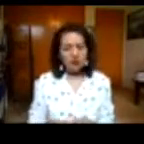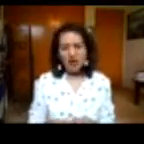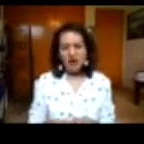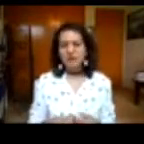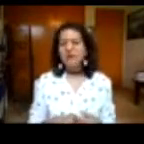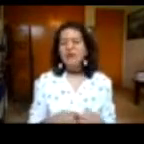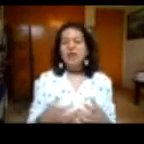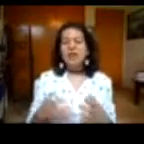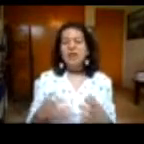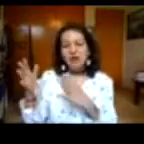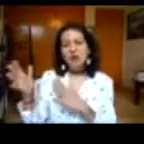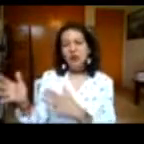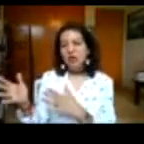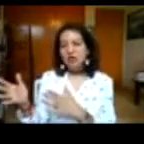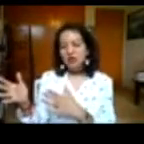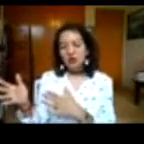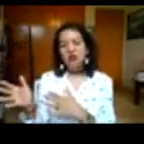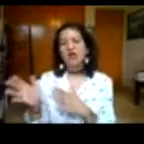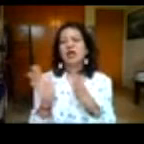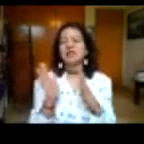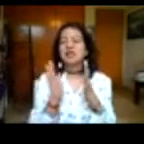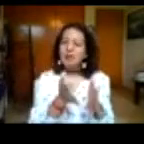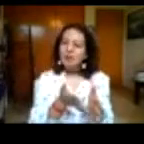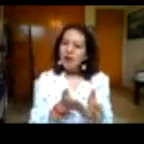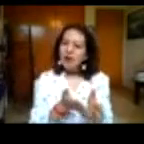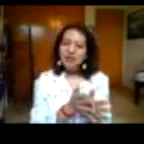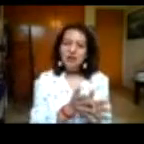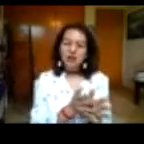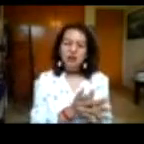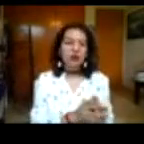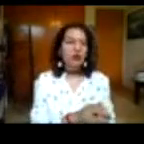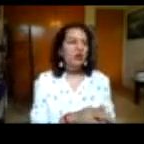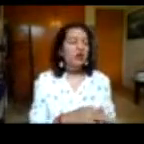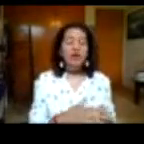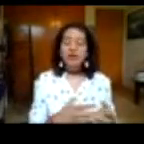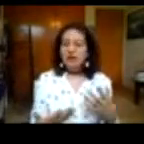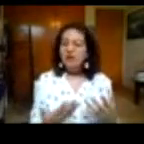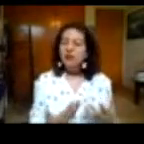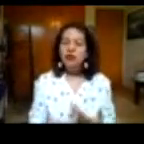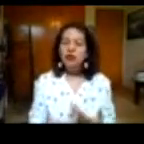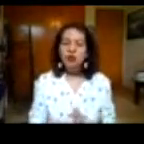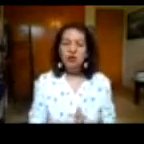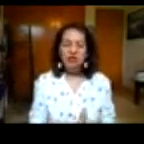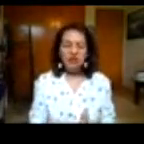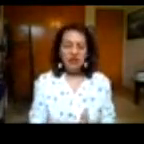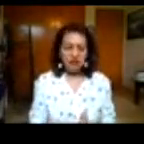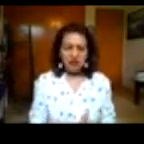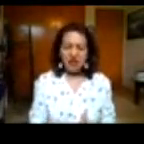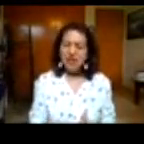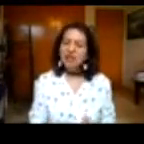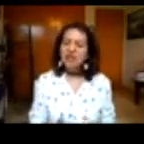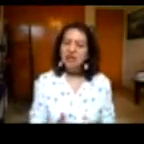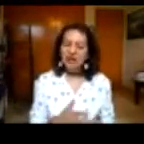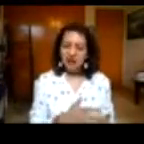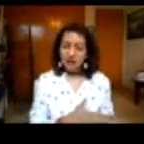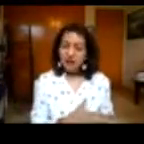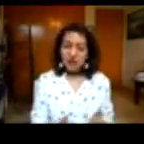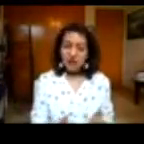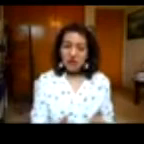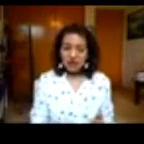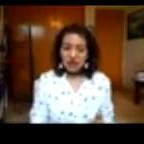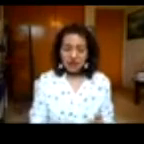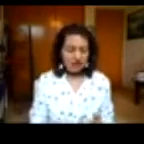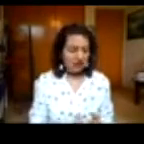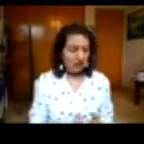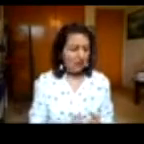propias palabras, desde comunicación social hasta campañas incluso de difusión que se realicen a través de